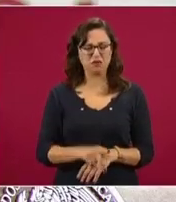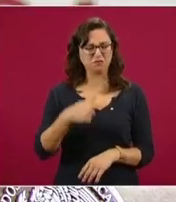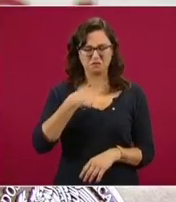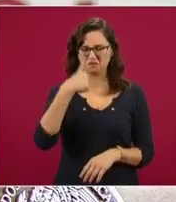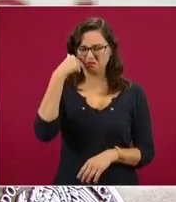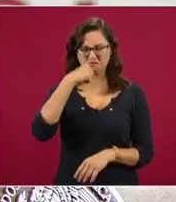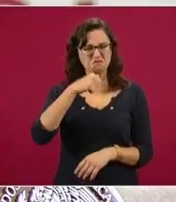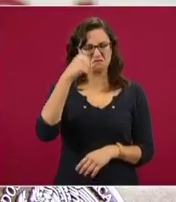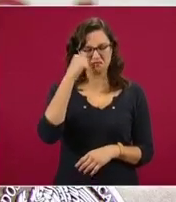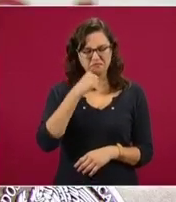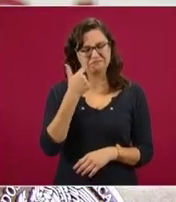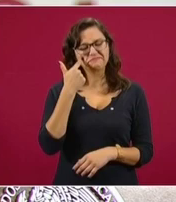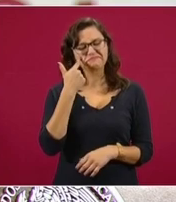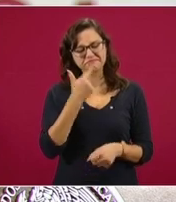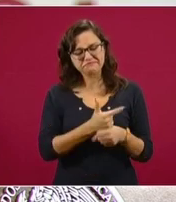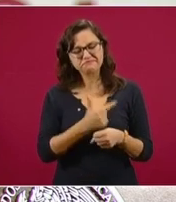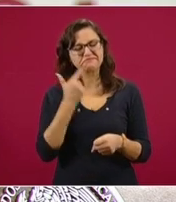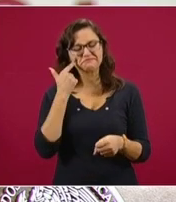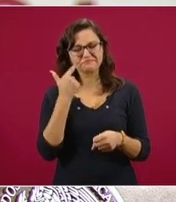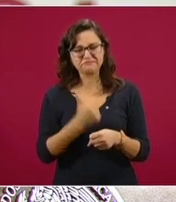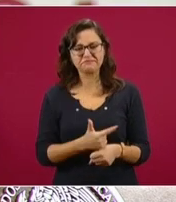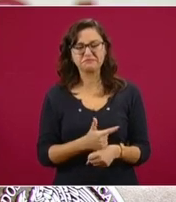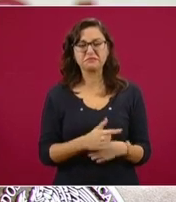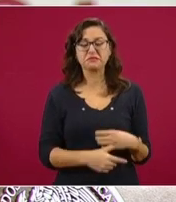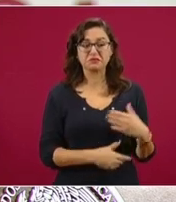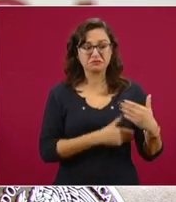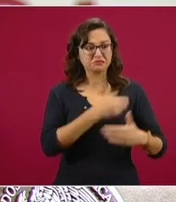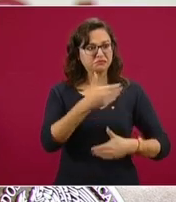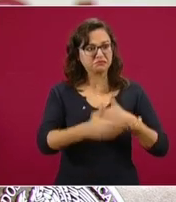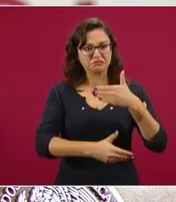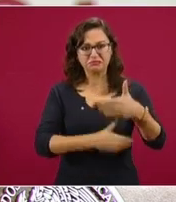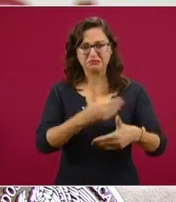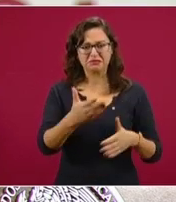un proceso de degradación progresivo